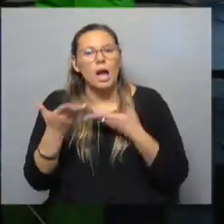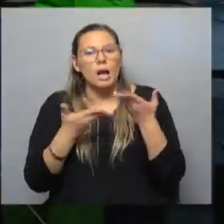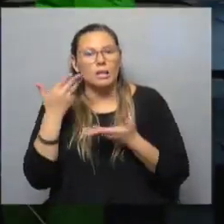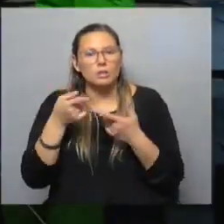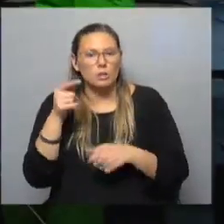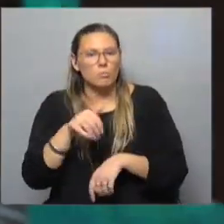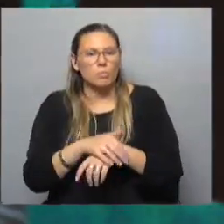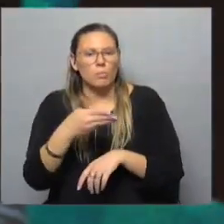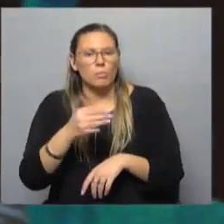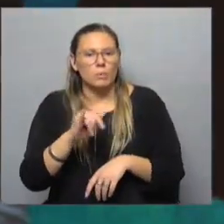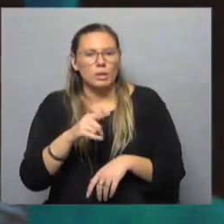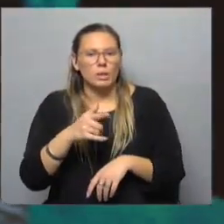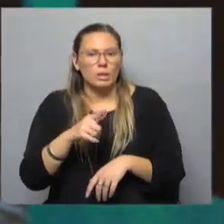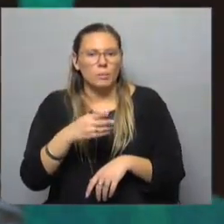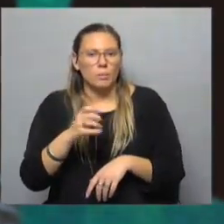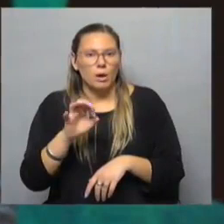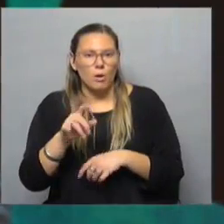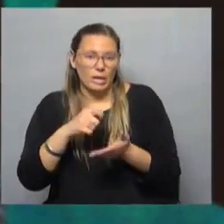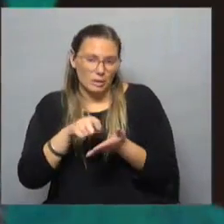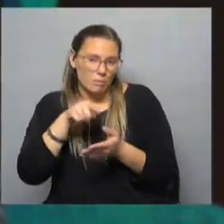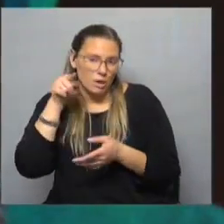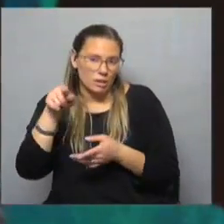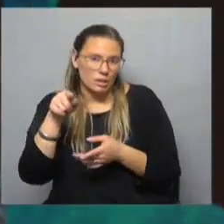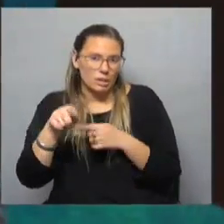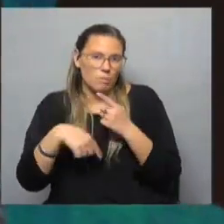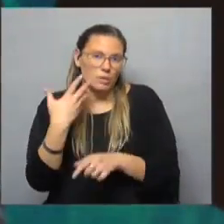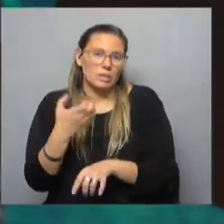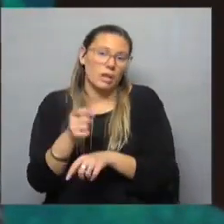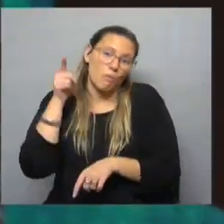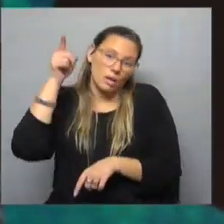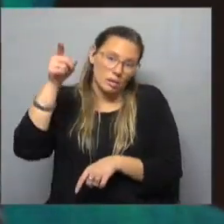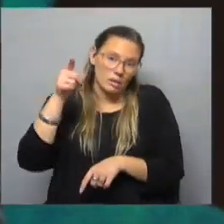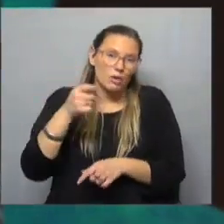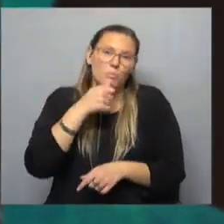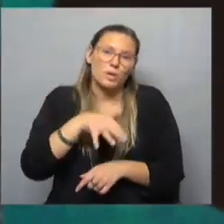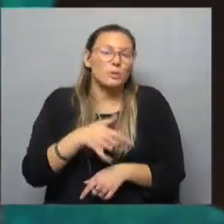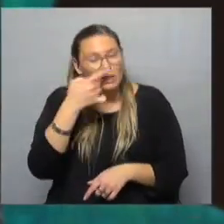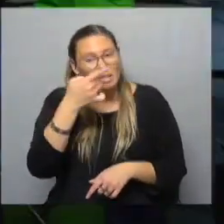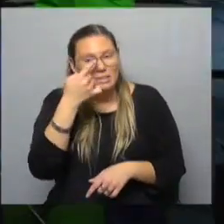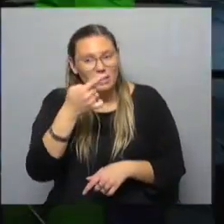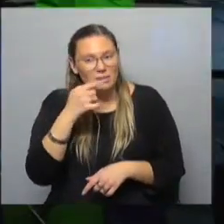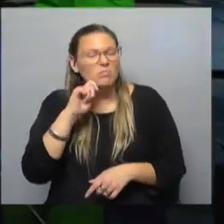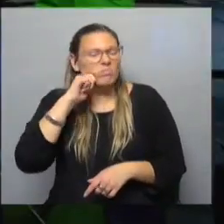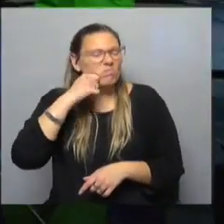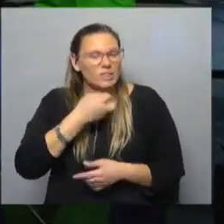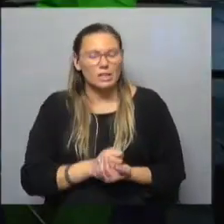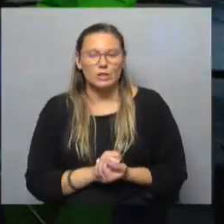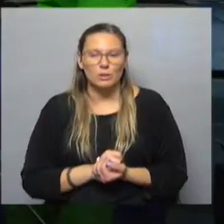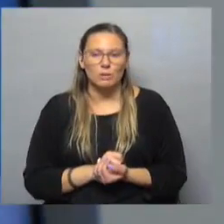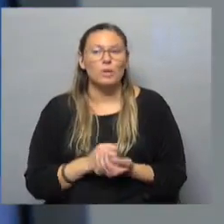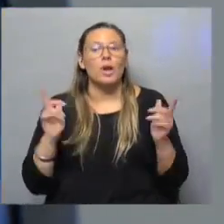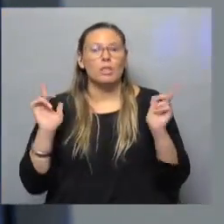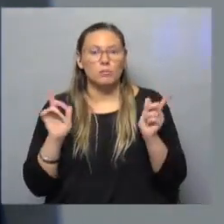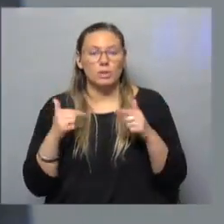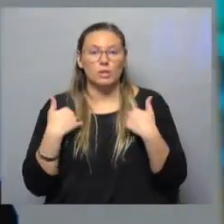ahí, en Bilbao. Entonces, lo después, compusimos ahí. A los años se grabó ahí. Tiene como una historia interesante. Qué maravilla. Bueno, vamos a